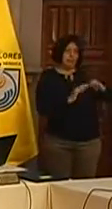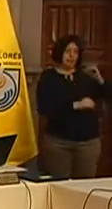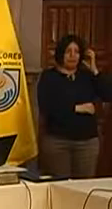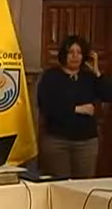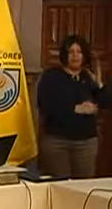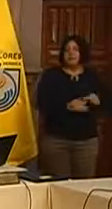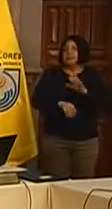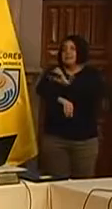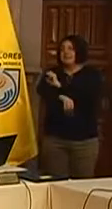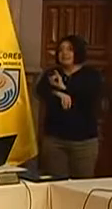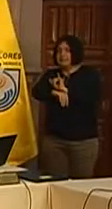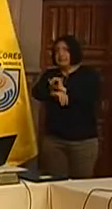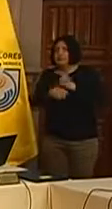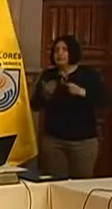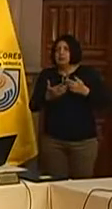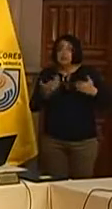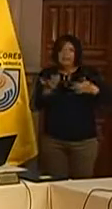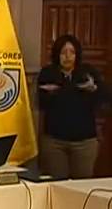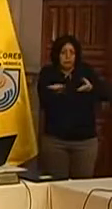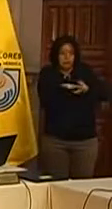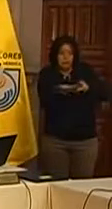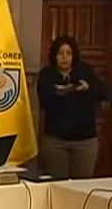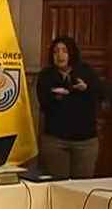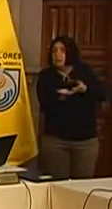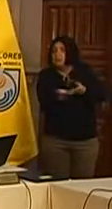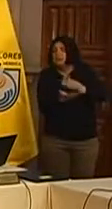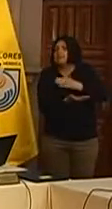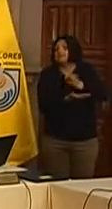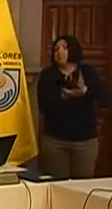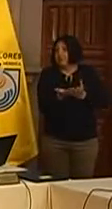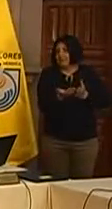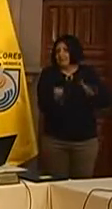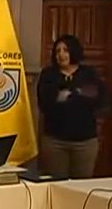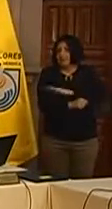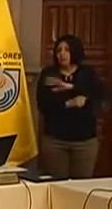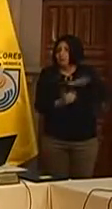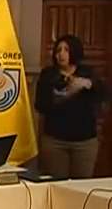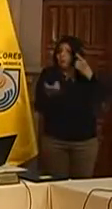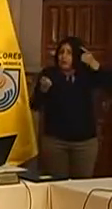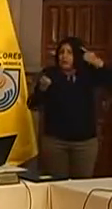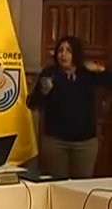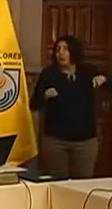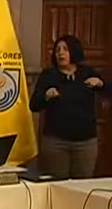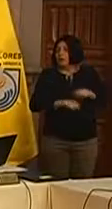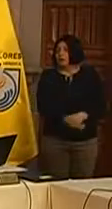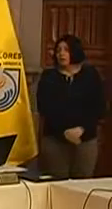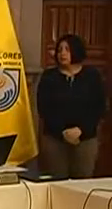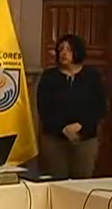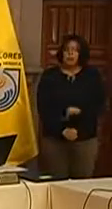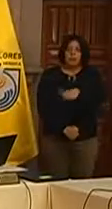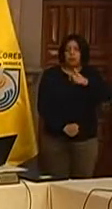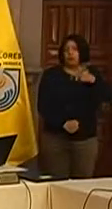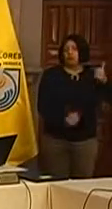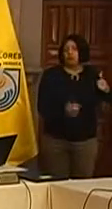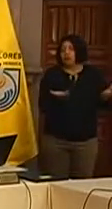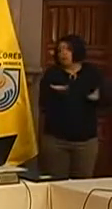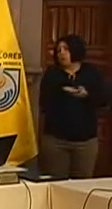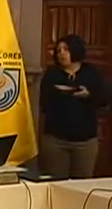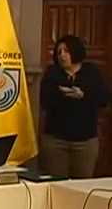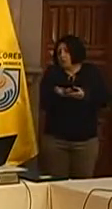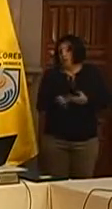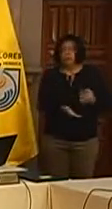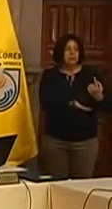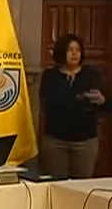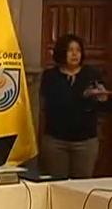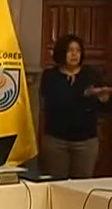de San Isidro, contenido en el documento anexo que forma parte integrante del presente acuerdo y demás documentación sustentatoria. Al